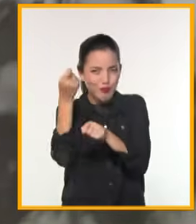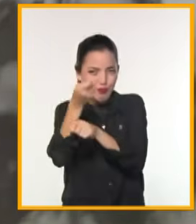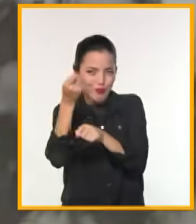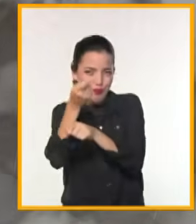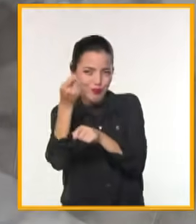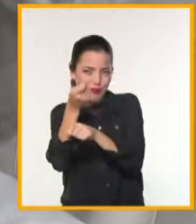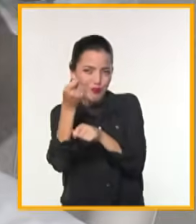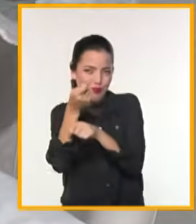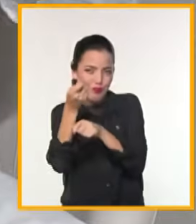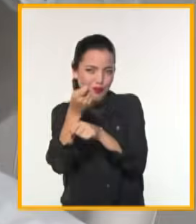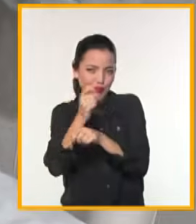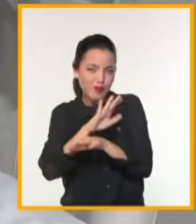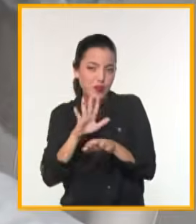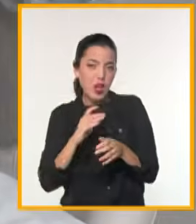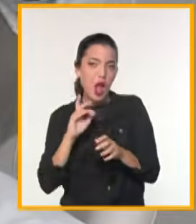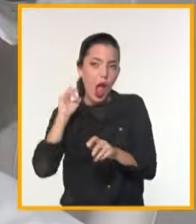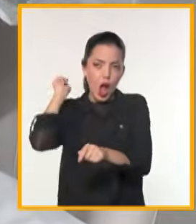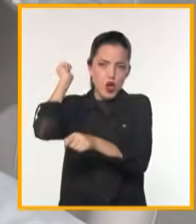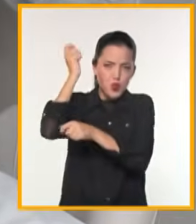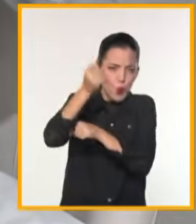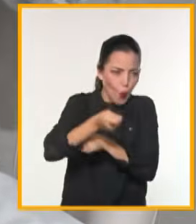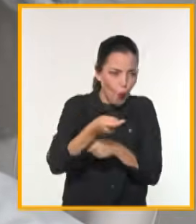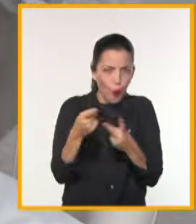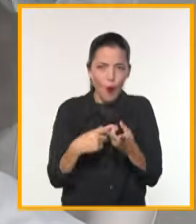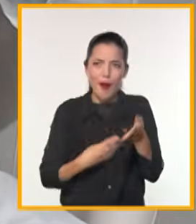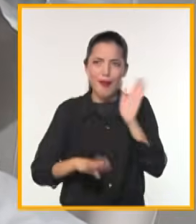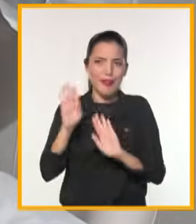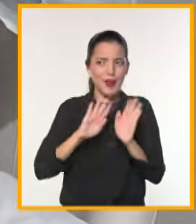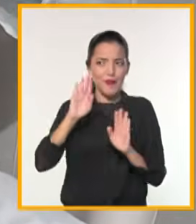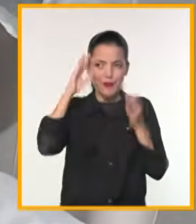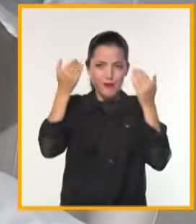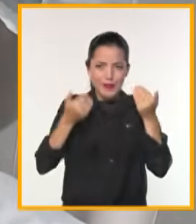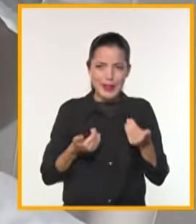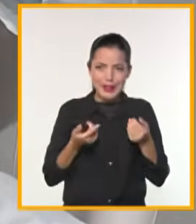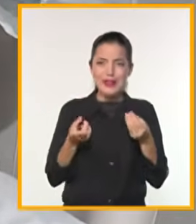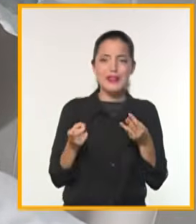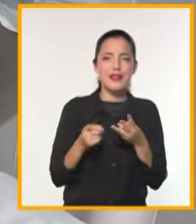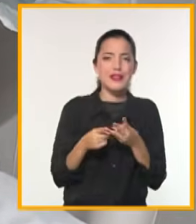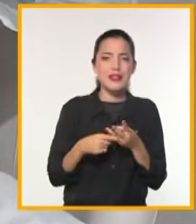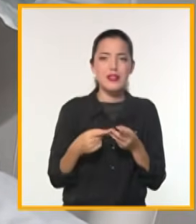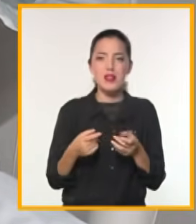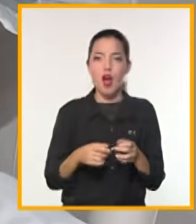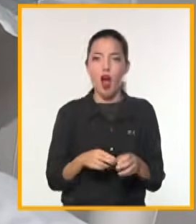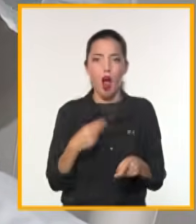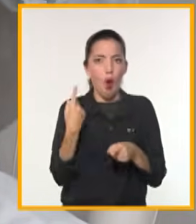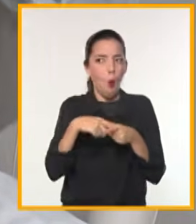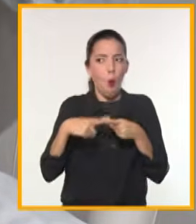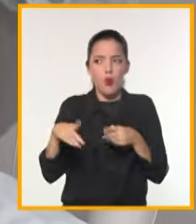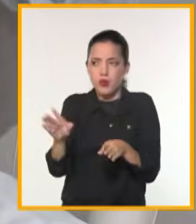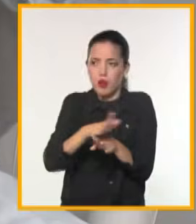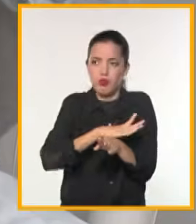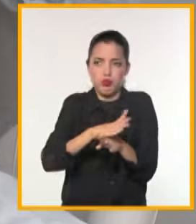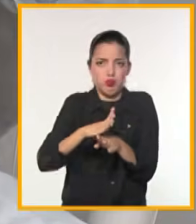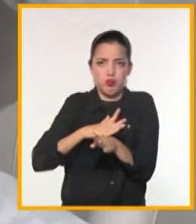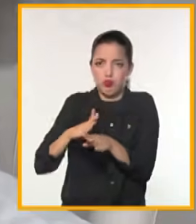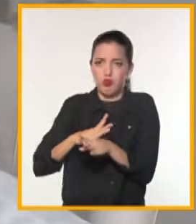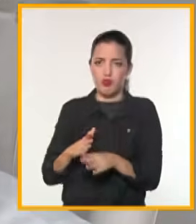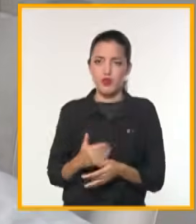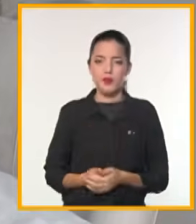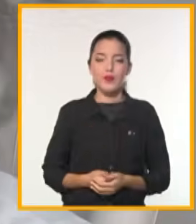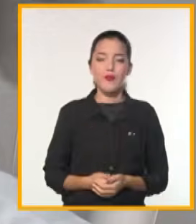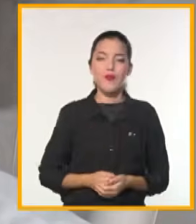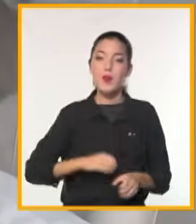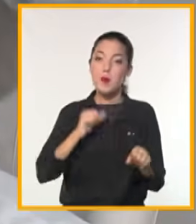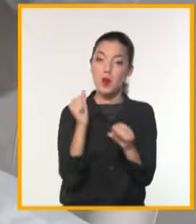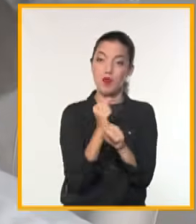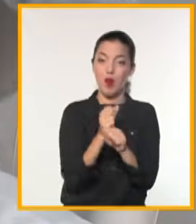o sea, judo, defensa personal, millones de cosas. Ahí estamos en Villa Clara también, porque bueno, hacíamos trabajo voluntario, íbamos a la